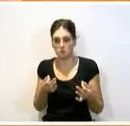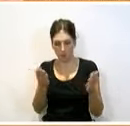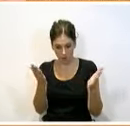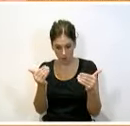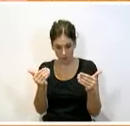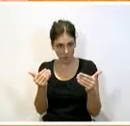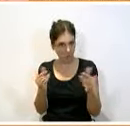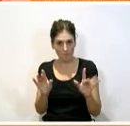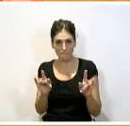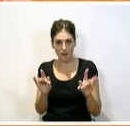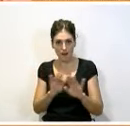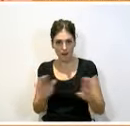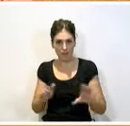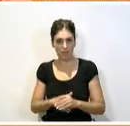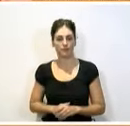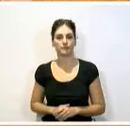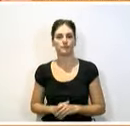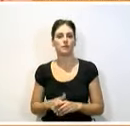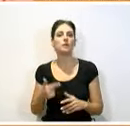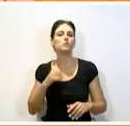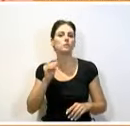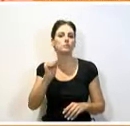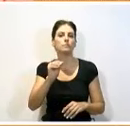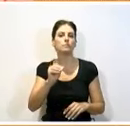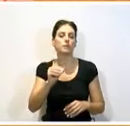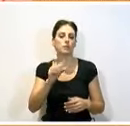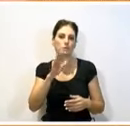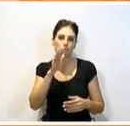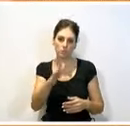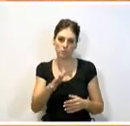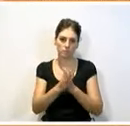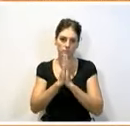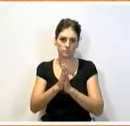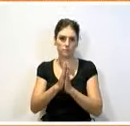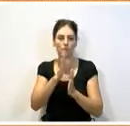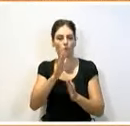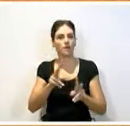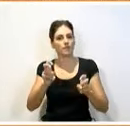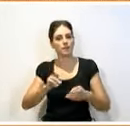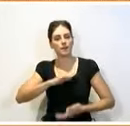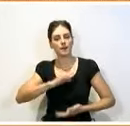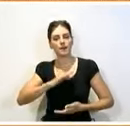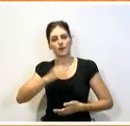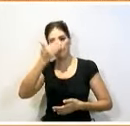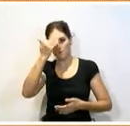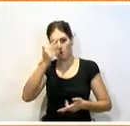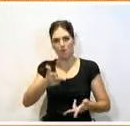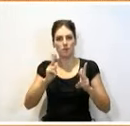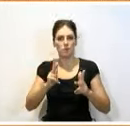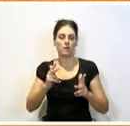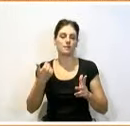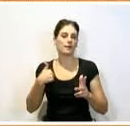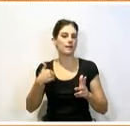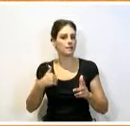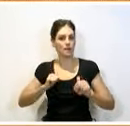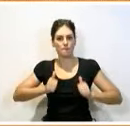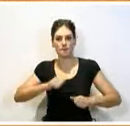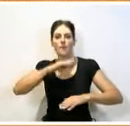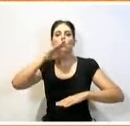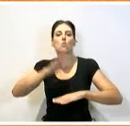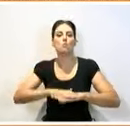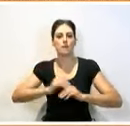ausencia. Por eso le pido que deje de dar vueltas con la competencia en materia de memoria democrática y se ponga a cumplir